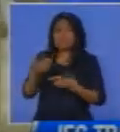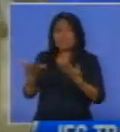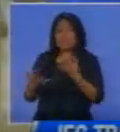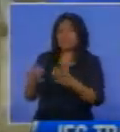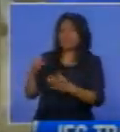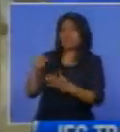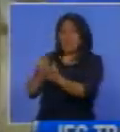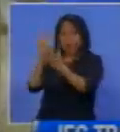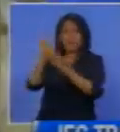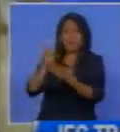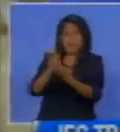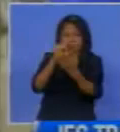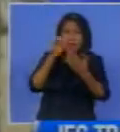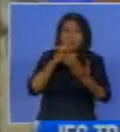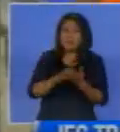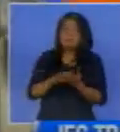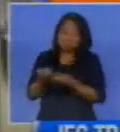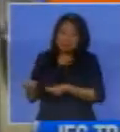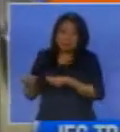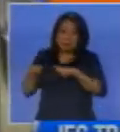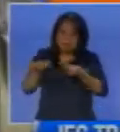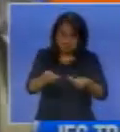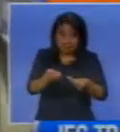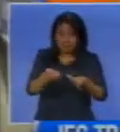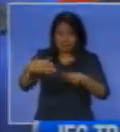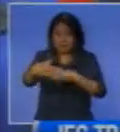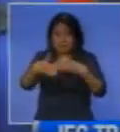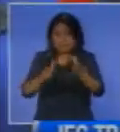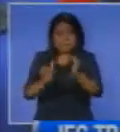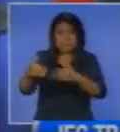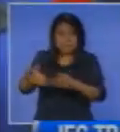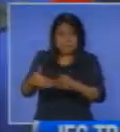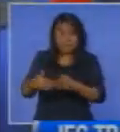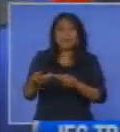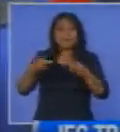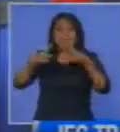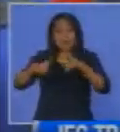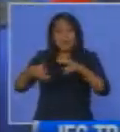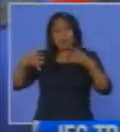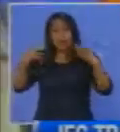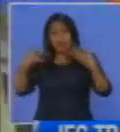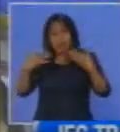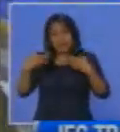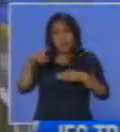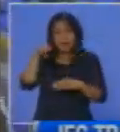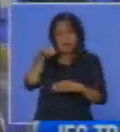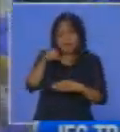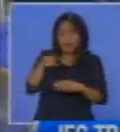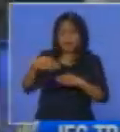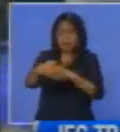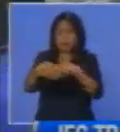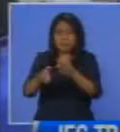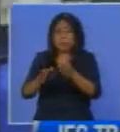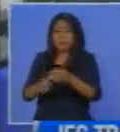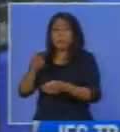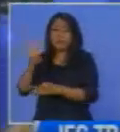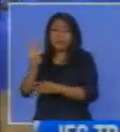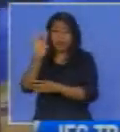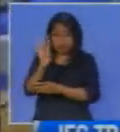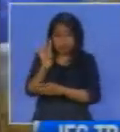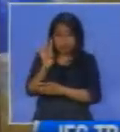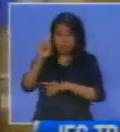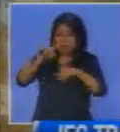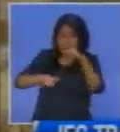objeciones a los resultados de los escrutinios. Solo en Guayas fueron 48 recursos electorales que se presentaron para